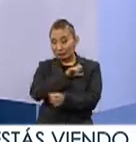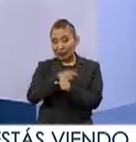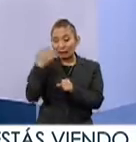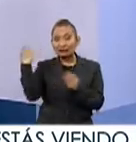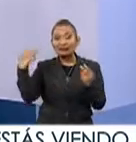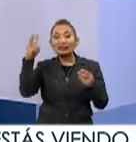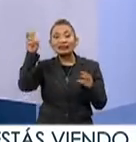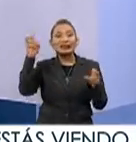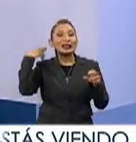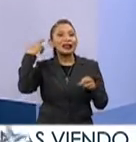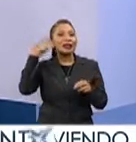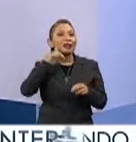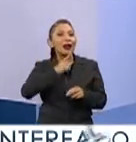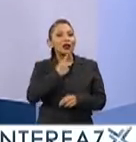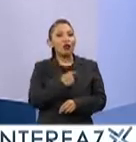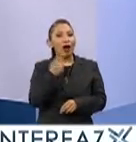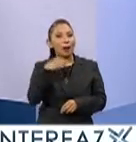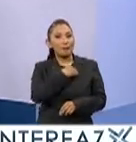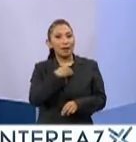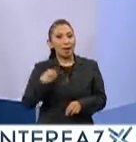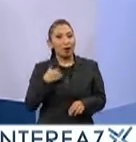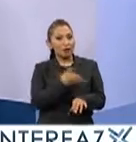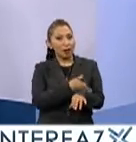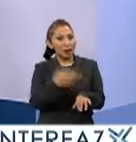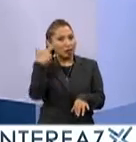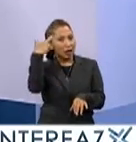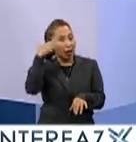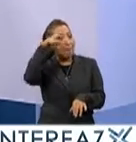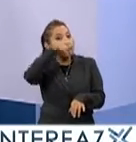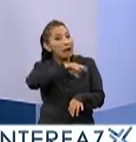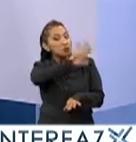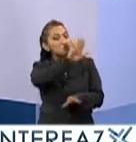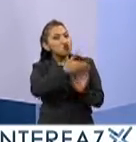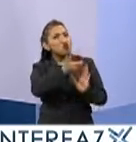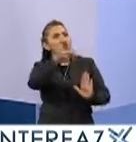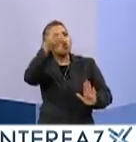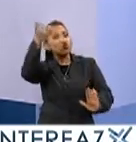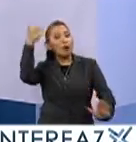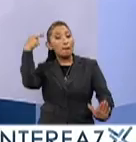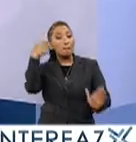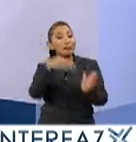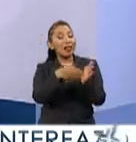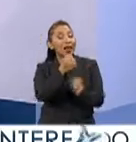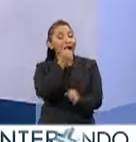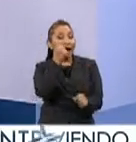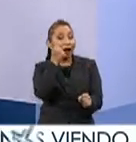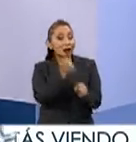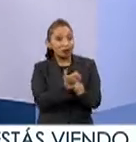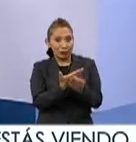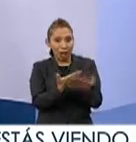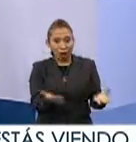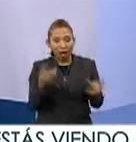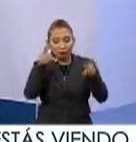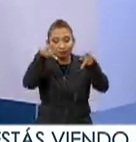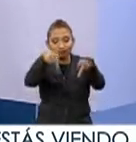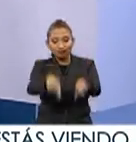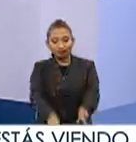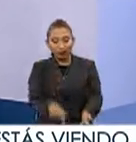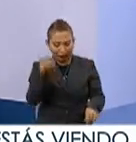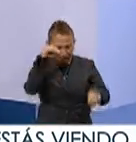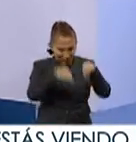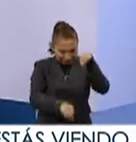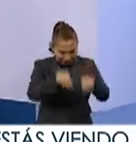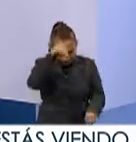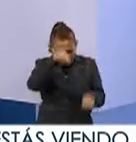Se trata de la Reina Roja, una integrante de la familia real maya que murió hace más de 1000 años. Ahora su entierro fue